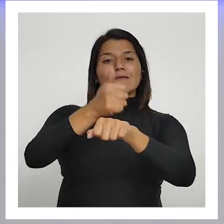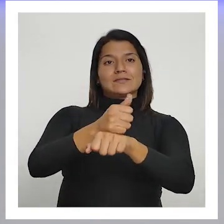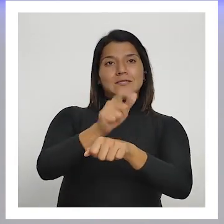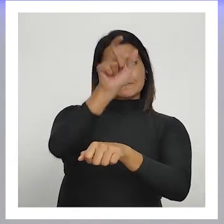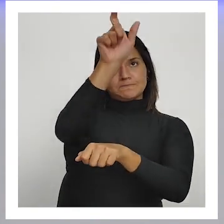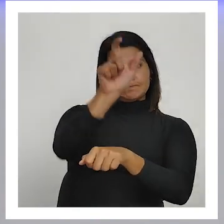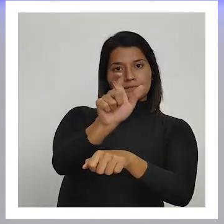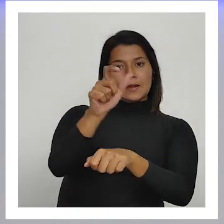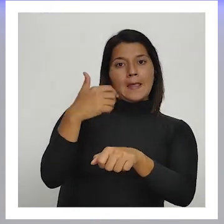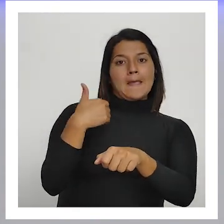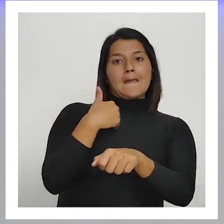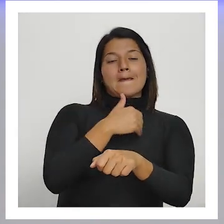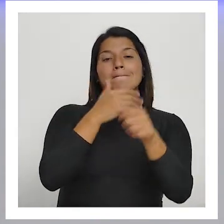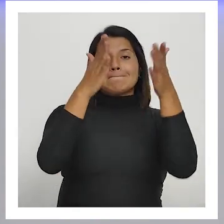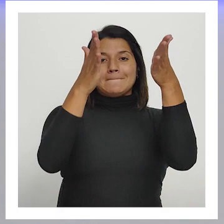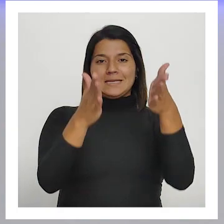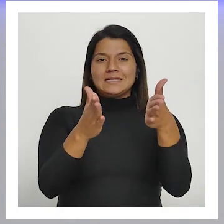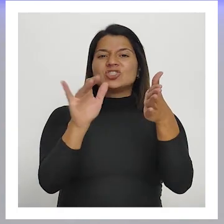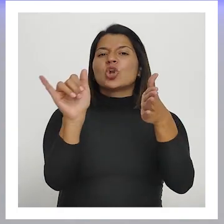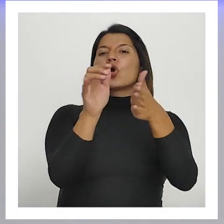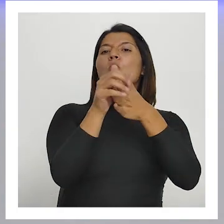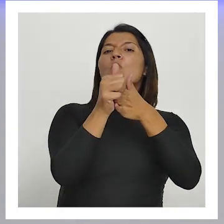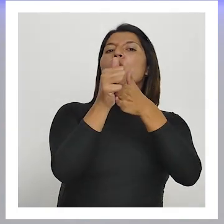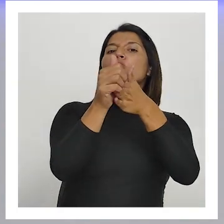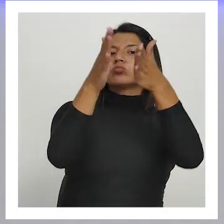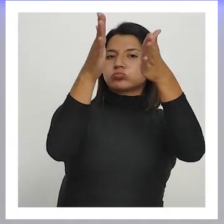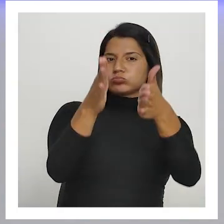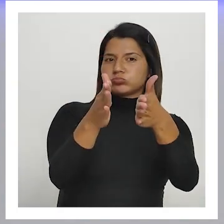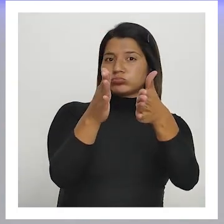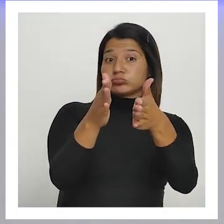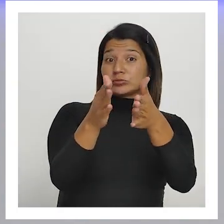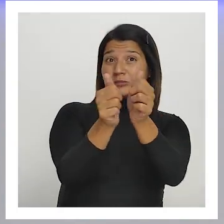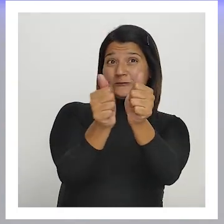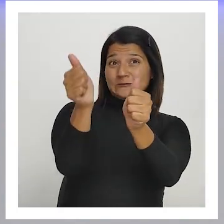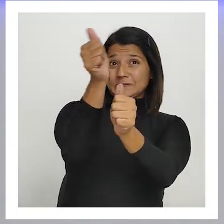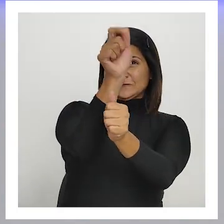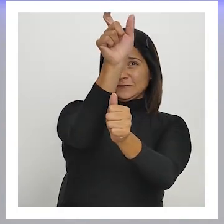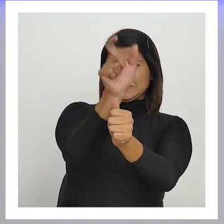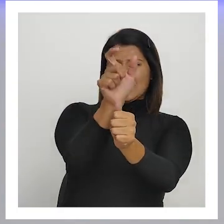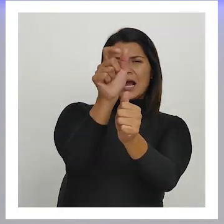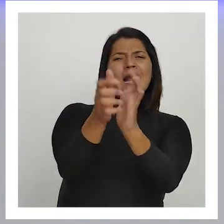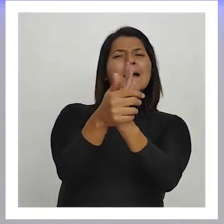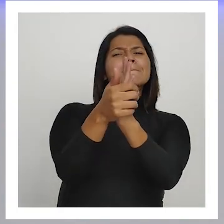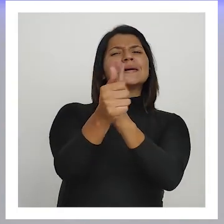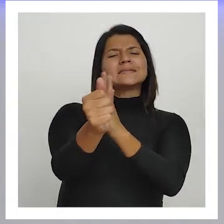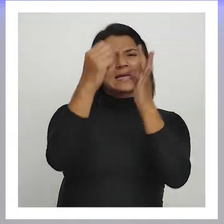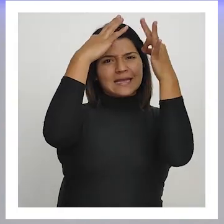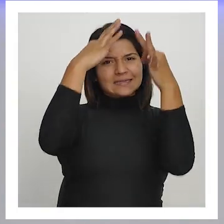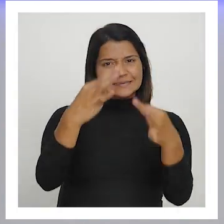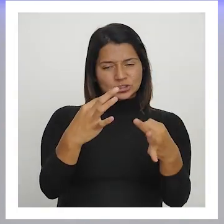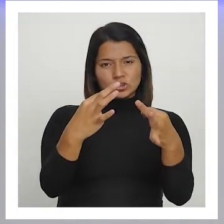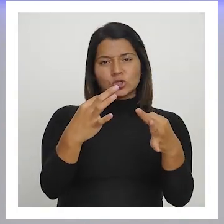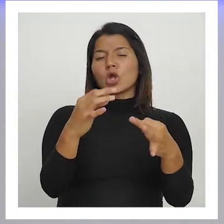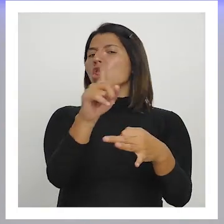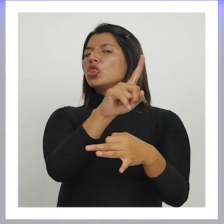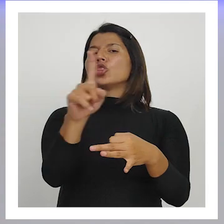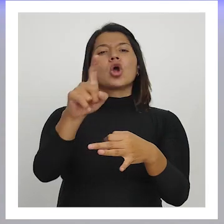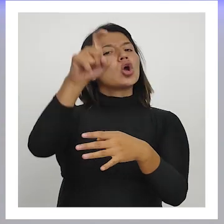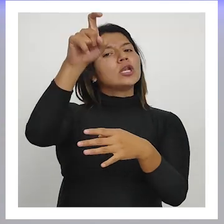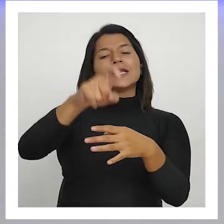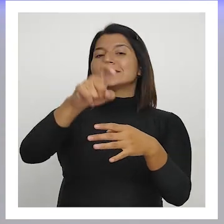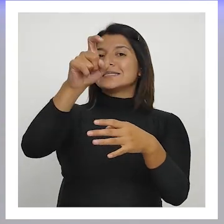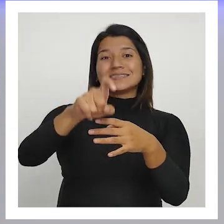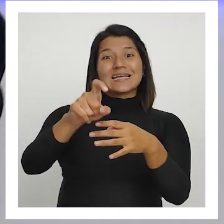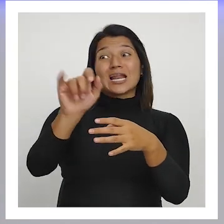ministro como rector con mayor capacidad de toma de decisiones sin necesidad de